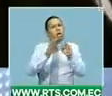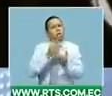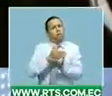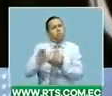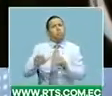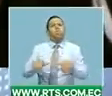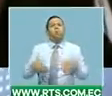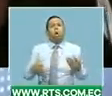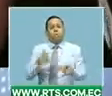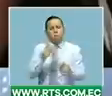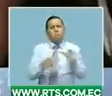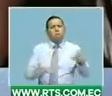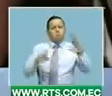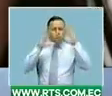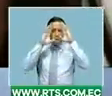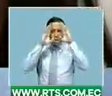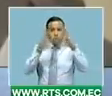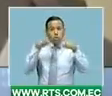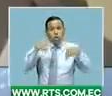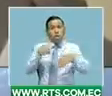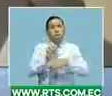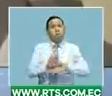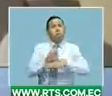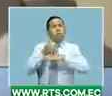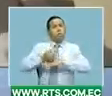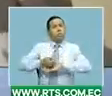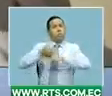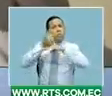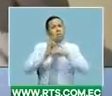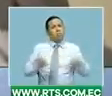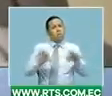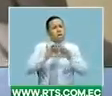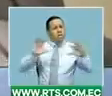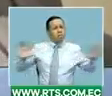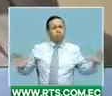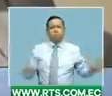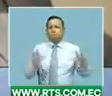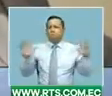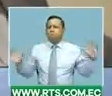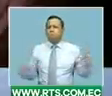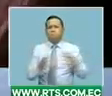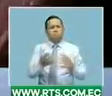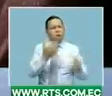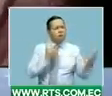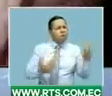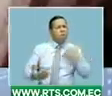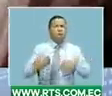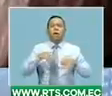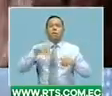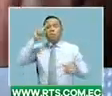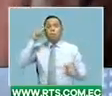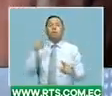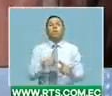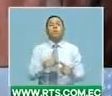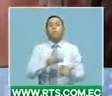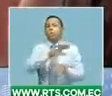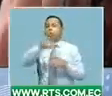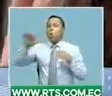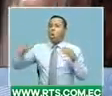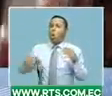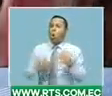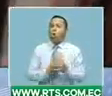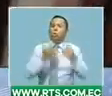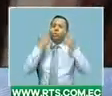Estado ecuatoriano con sus gobiernos impulsara campañas masivas que puedan llegar a todas las familias para